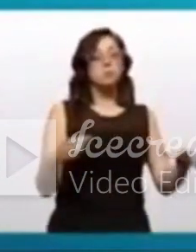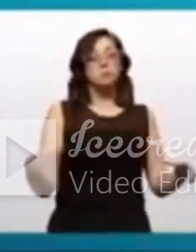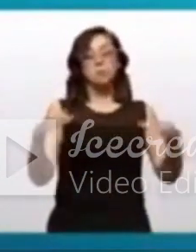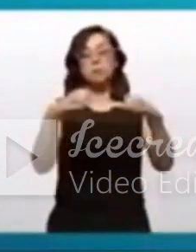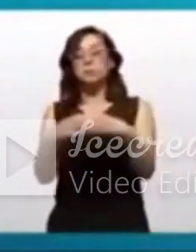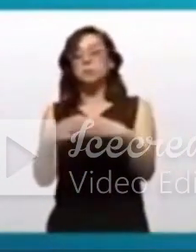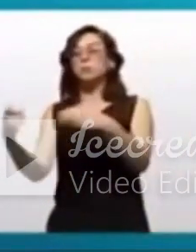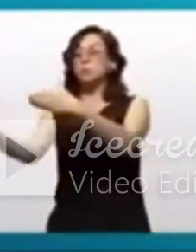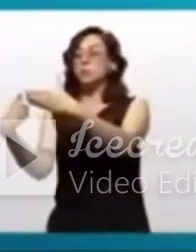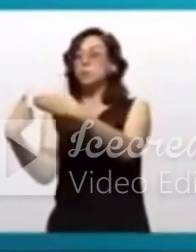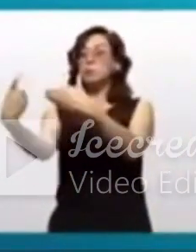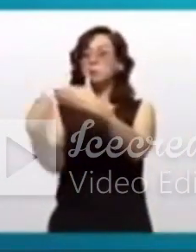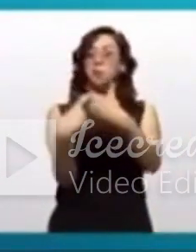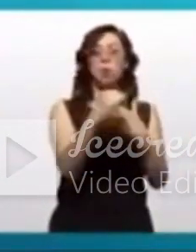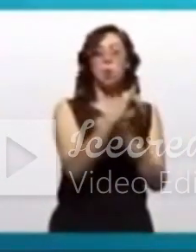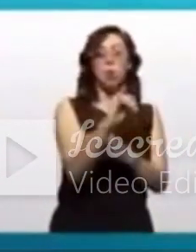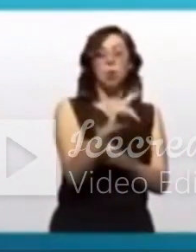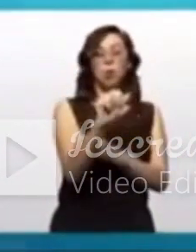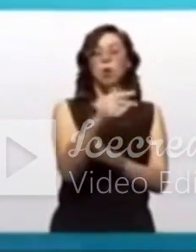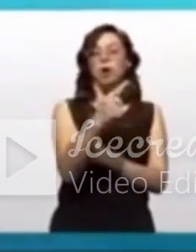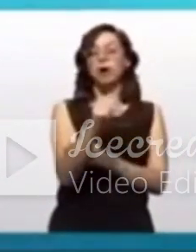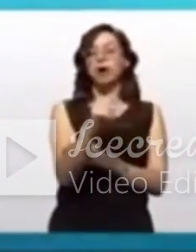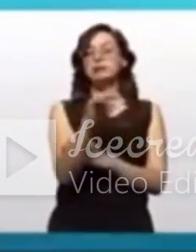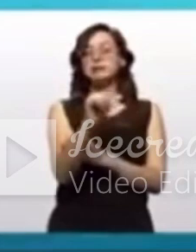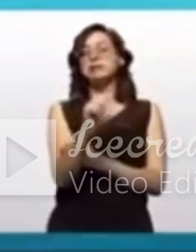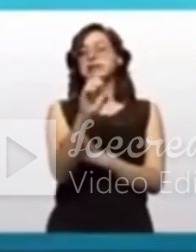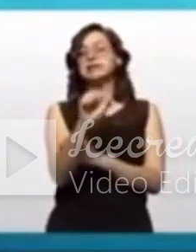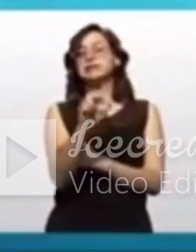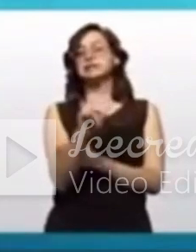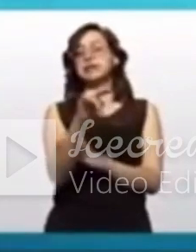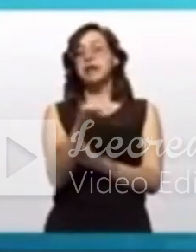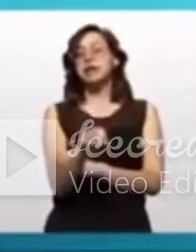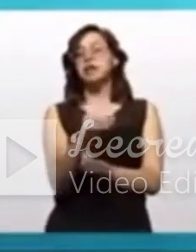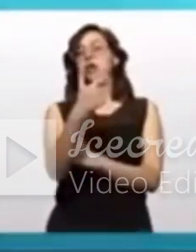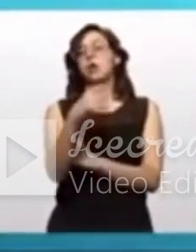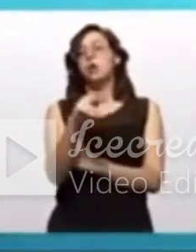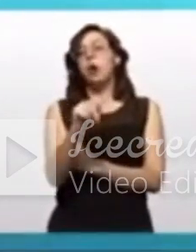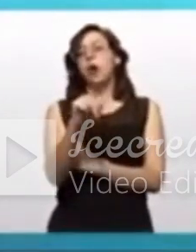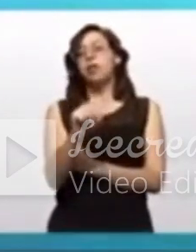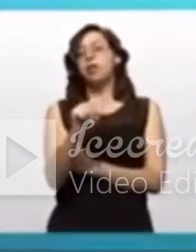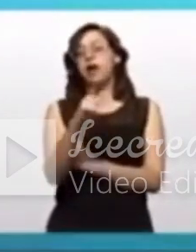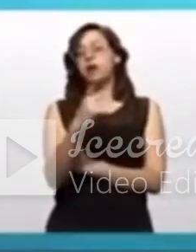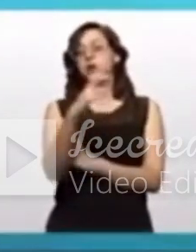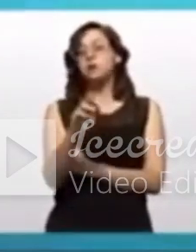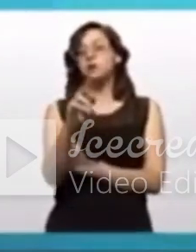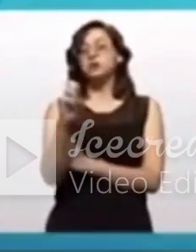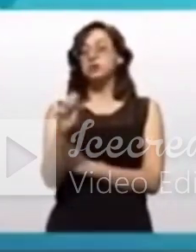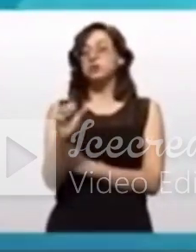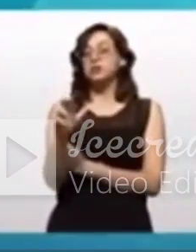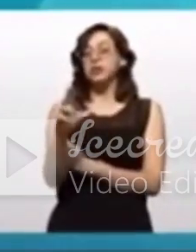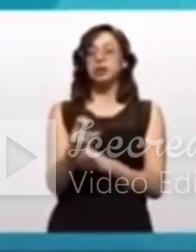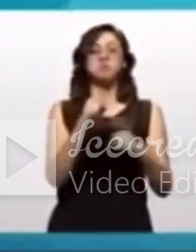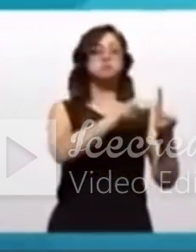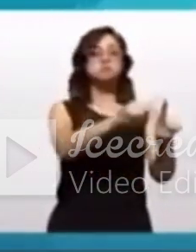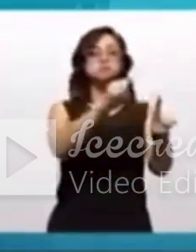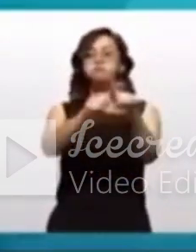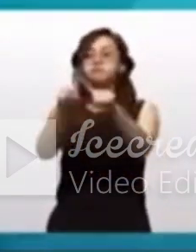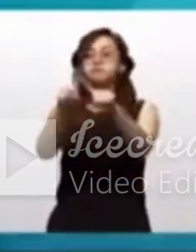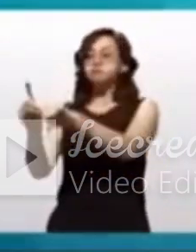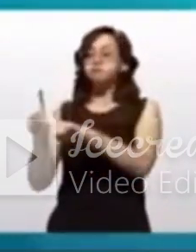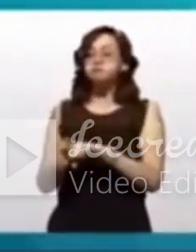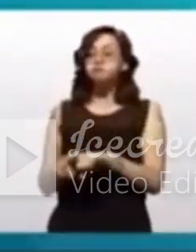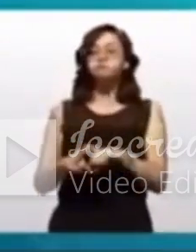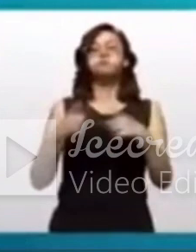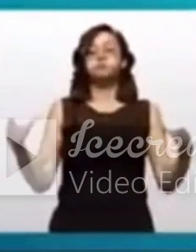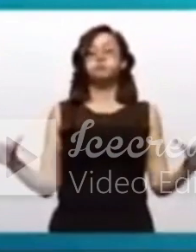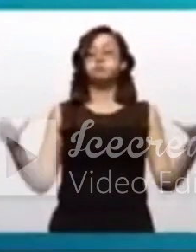Inés Arredondo, Juan García Ponce, Sergio Pitol, Guadalupe Dueñas y Rosario Castellanos, entre otros, y llamada de